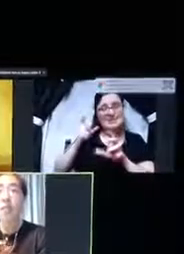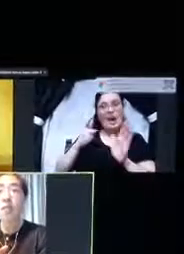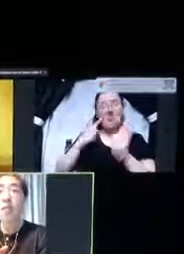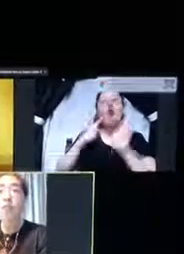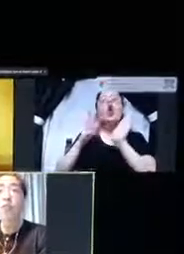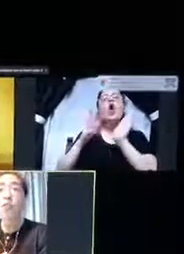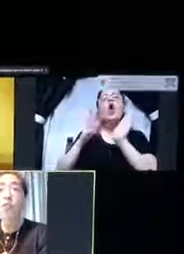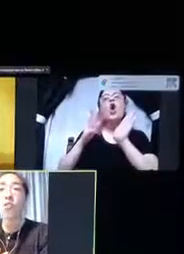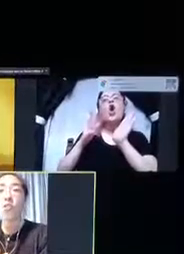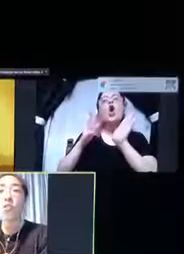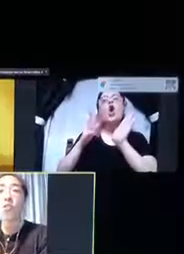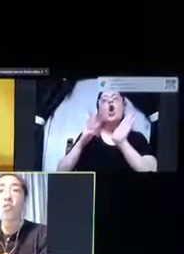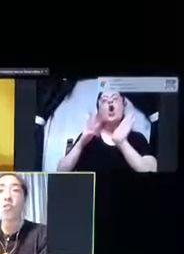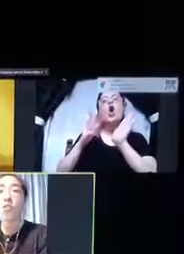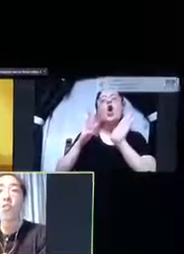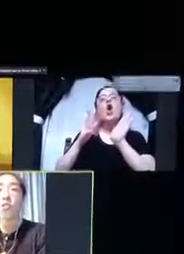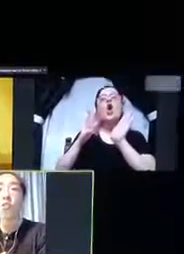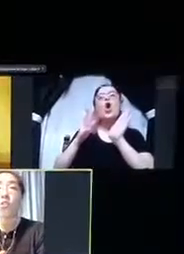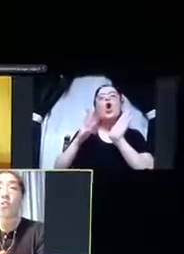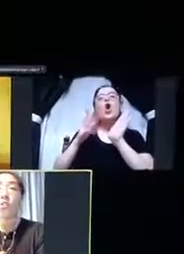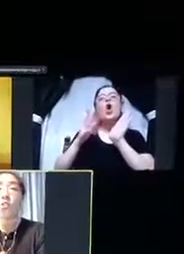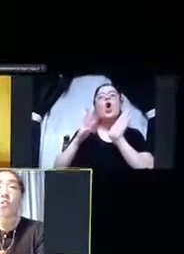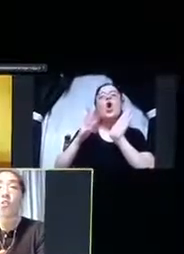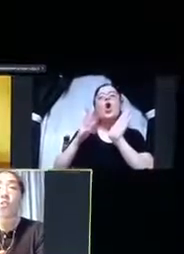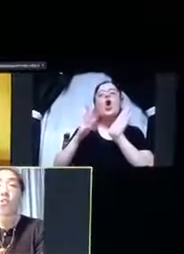Entonces, si yo hace